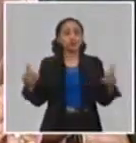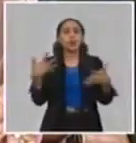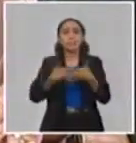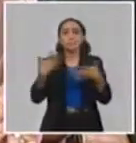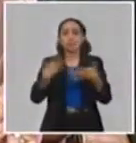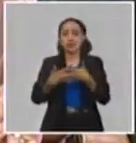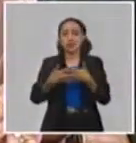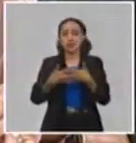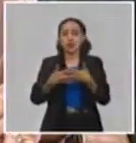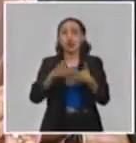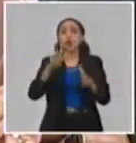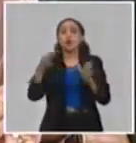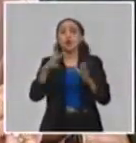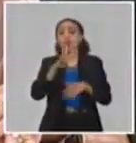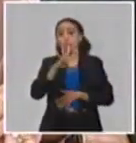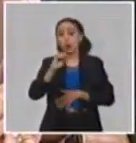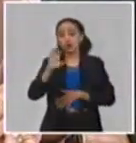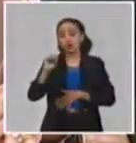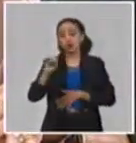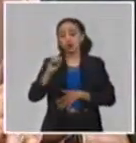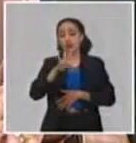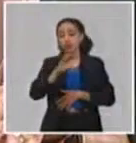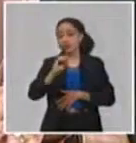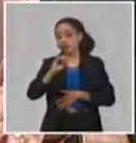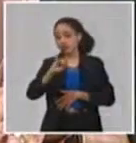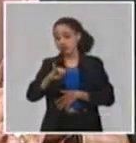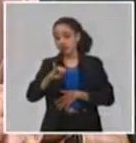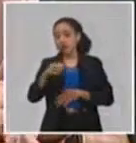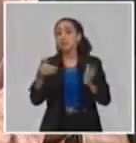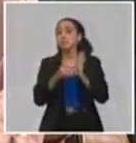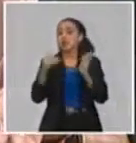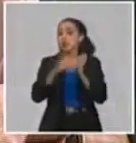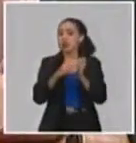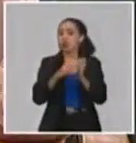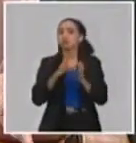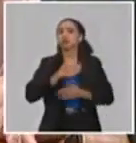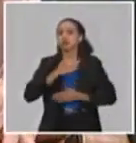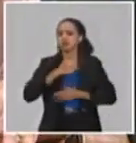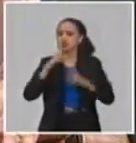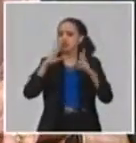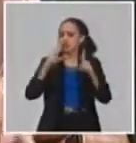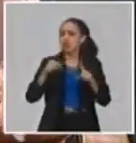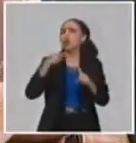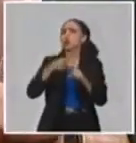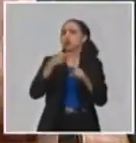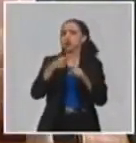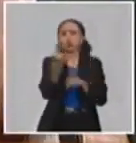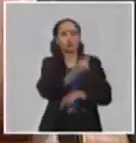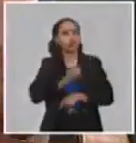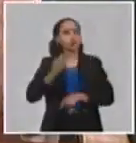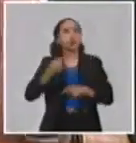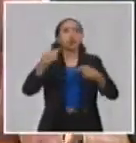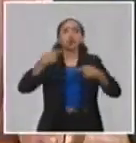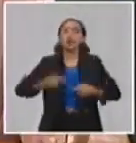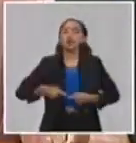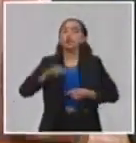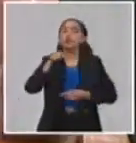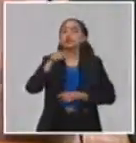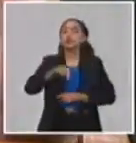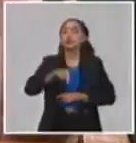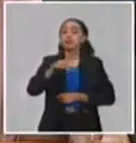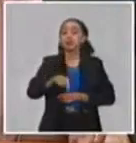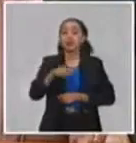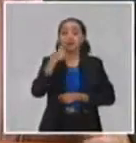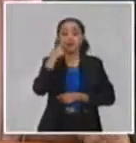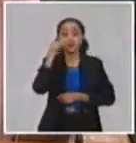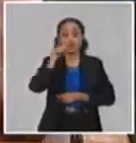de 406 millones, que para nosotros es un resultado aceptable, en el cual tenemos que, repito, que ya tener estabilizado